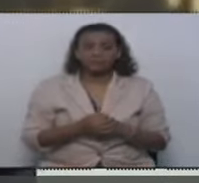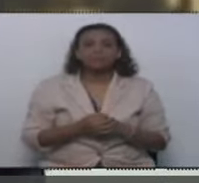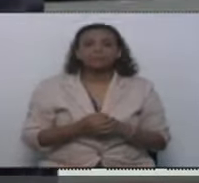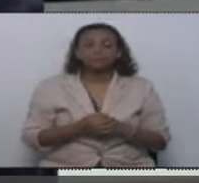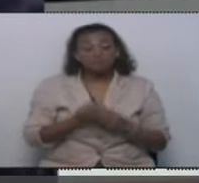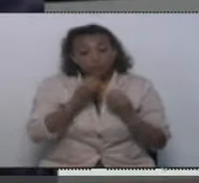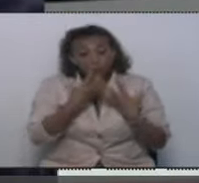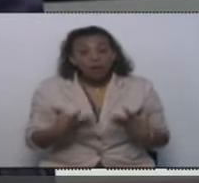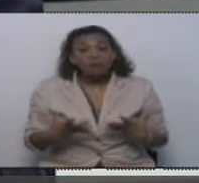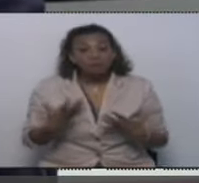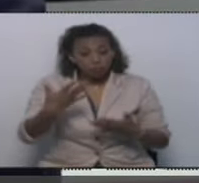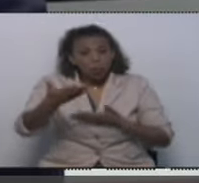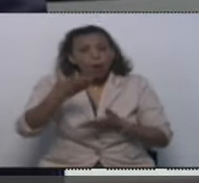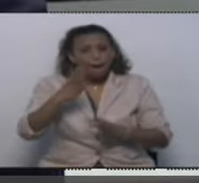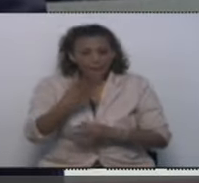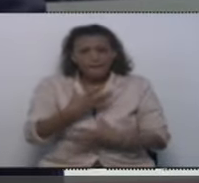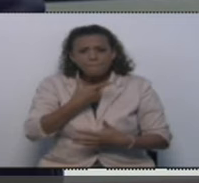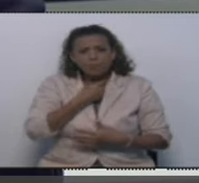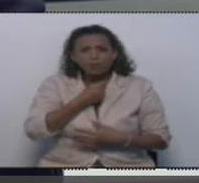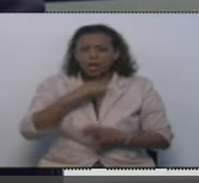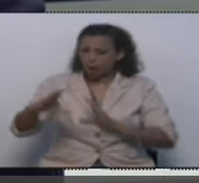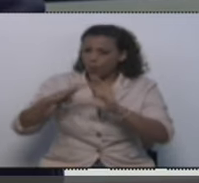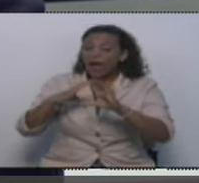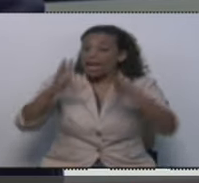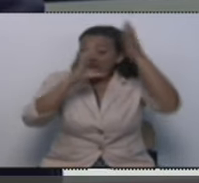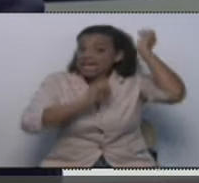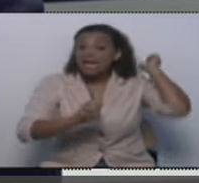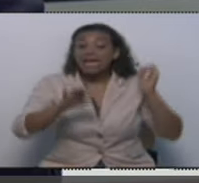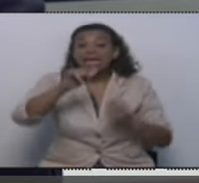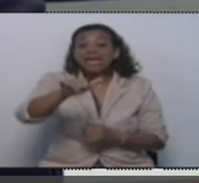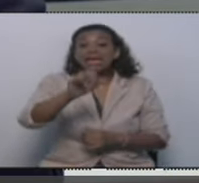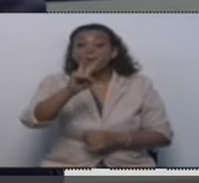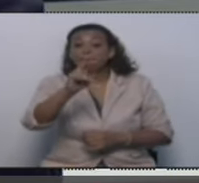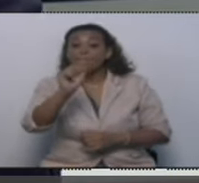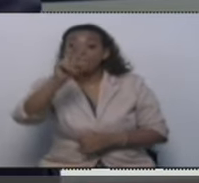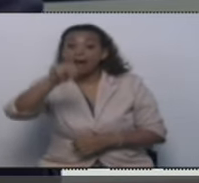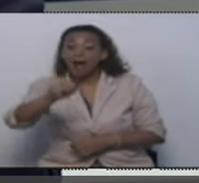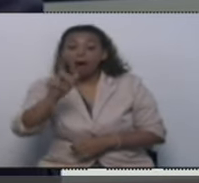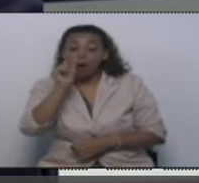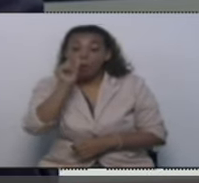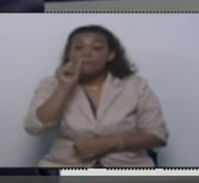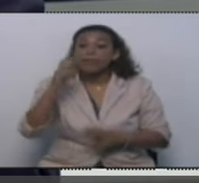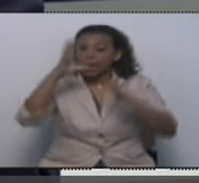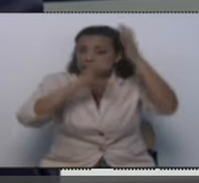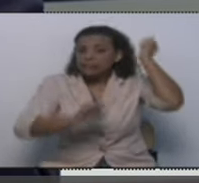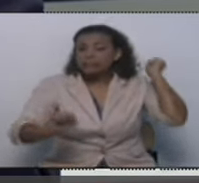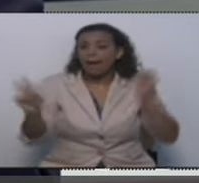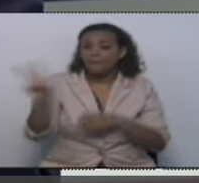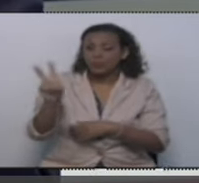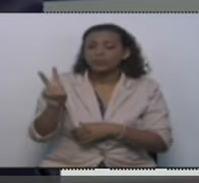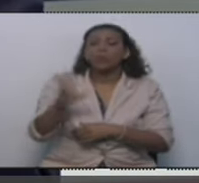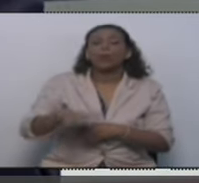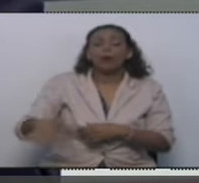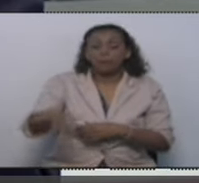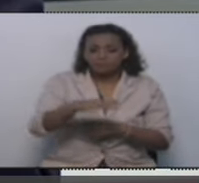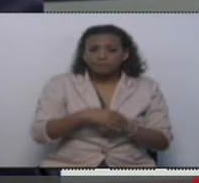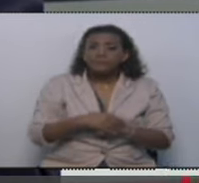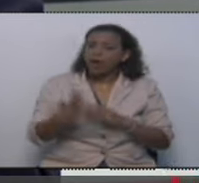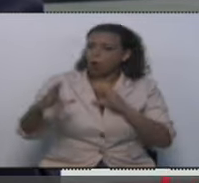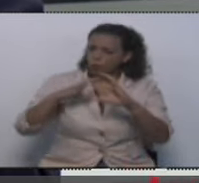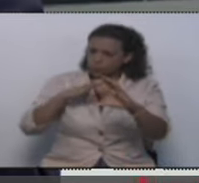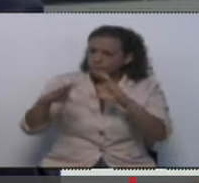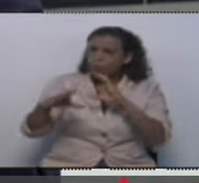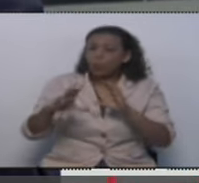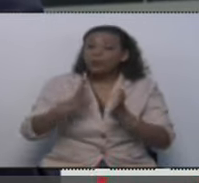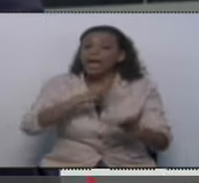Bueno, me gustaría conversadito. También está el canciller Iván Gil. ¿Qué te parece? Conversadito. Excelente conversadito y un buen